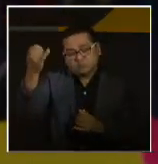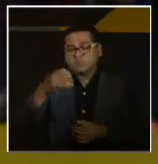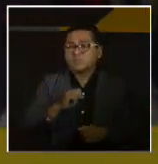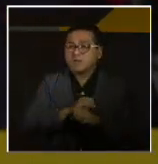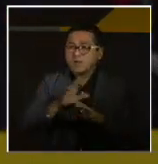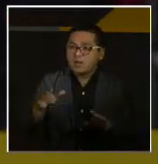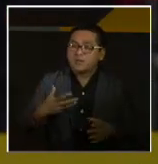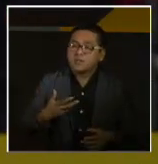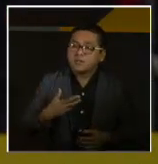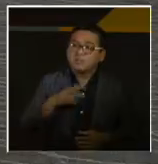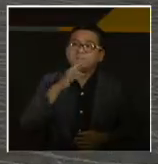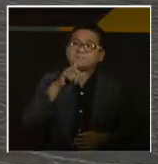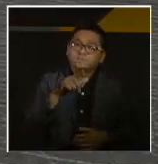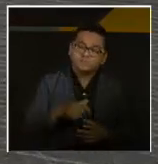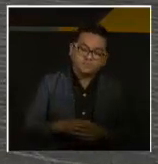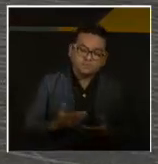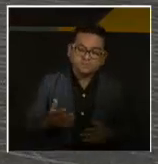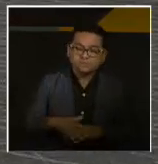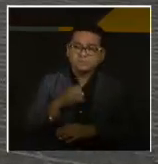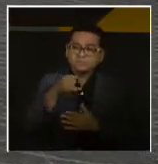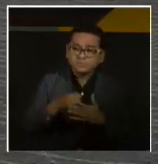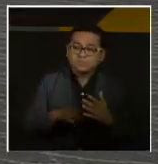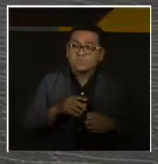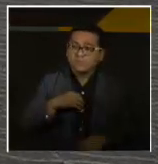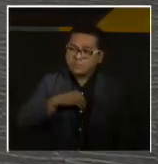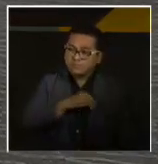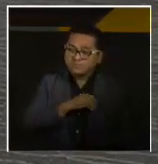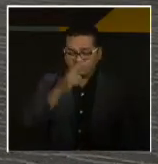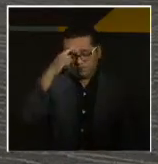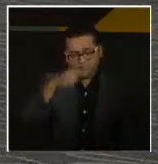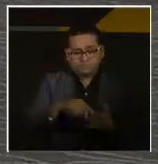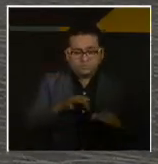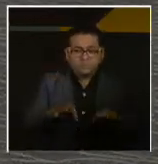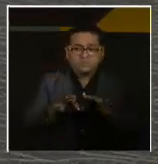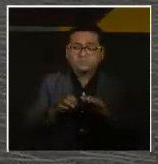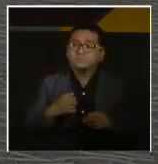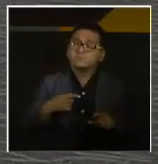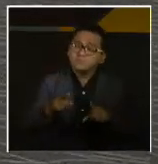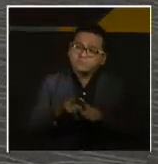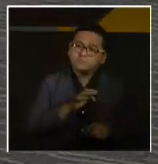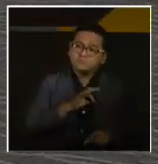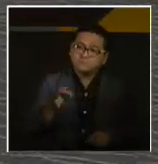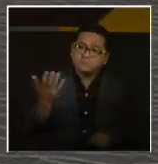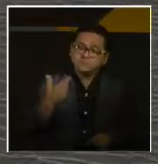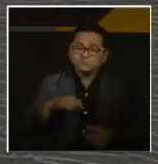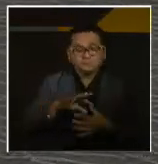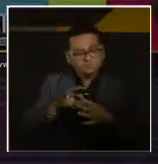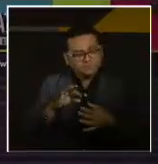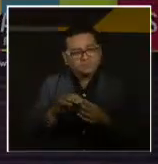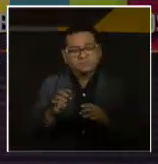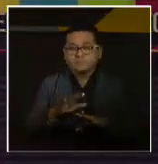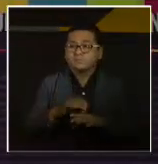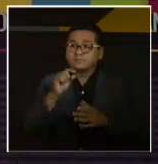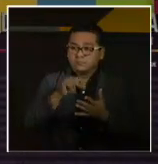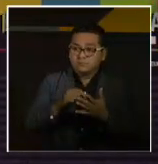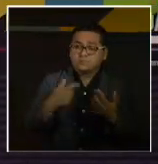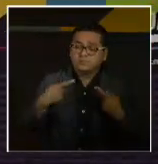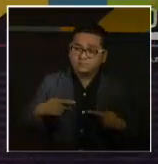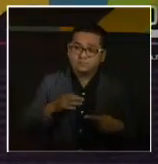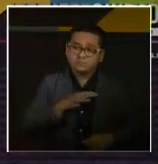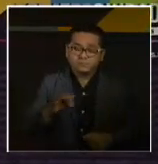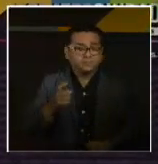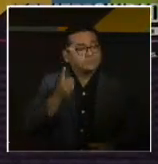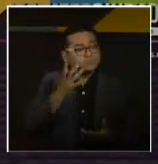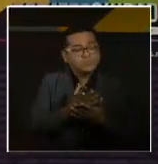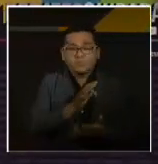por supuesto, que tenemos las mejores intenciones de cumplirlas. Creo que es importante también que podamos explicarle de manera puntual a la gente,